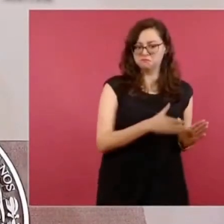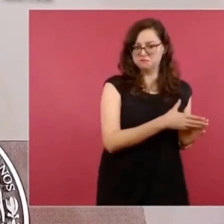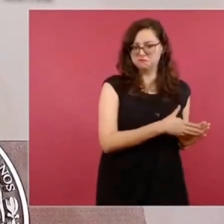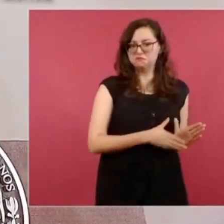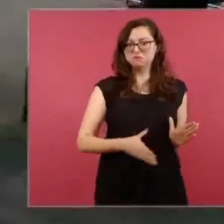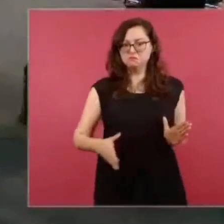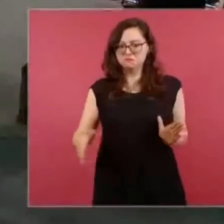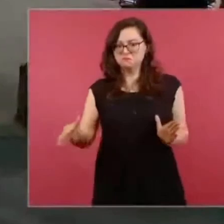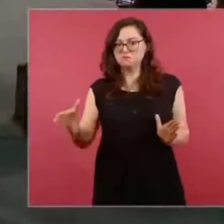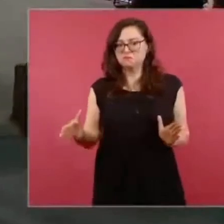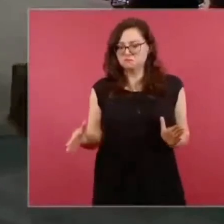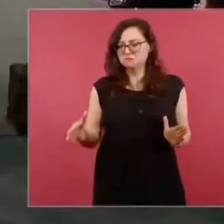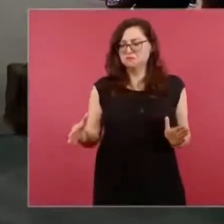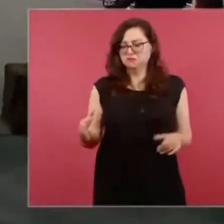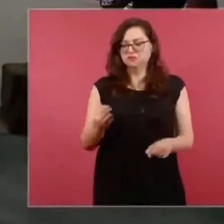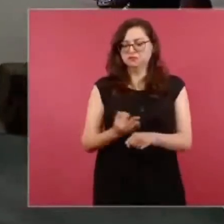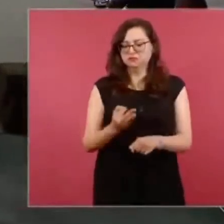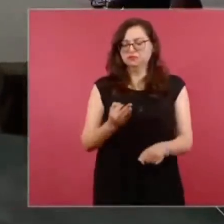sucediendo,